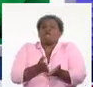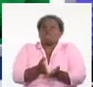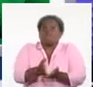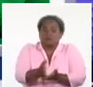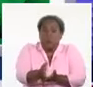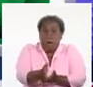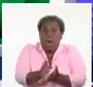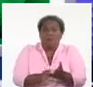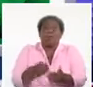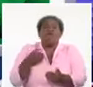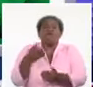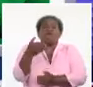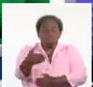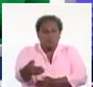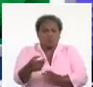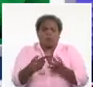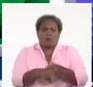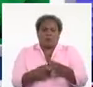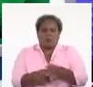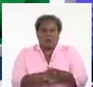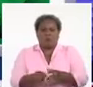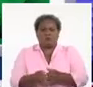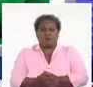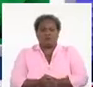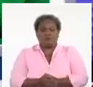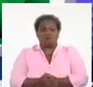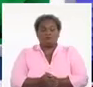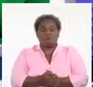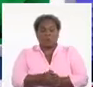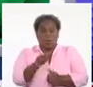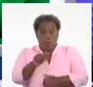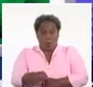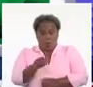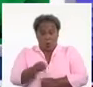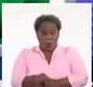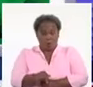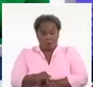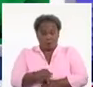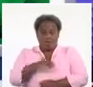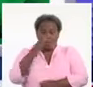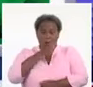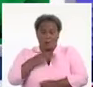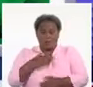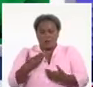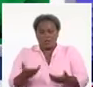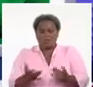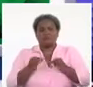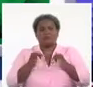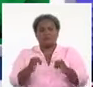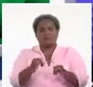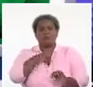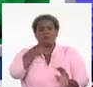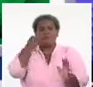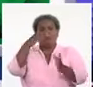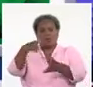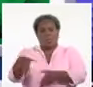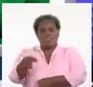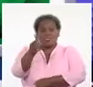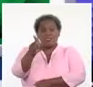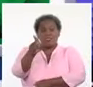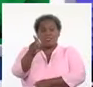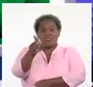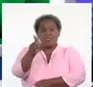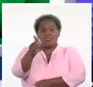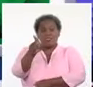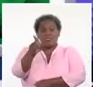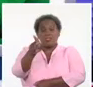logremos el control. Hoy lo más desfavorable de todo es tener que informar el fallecimiento de 18 personas en